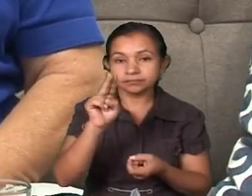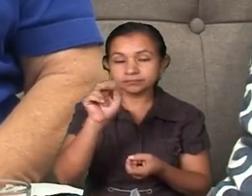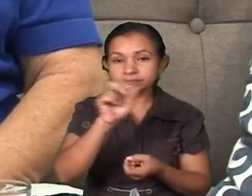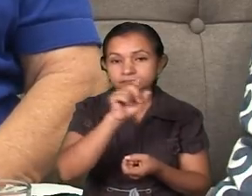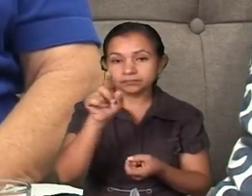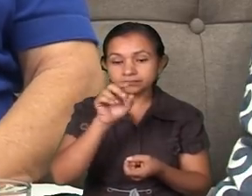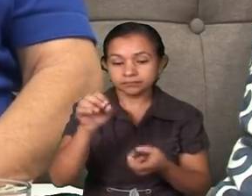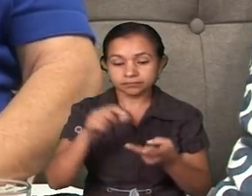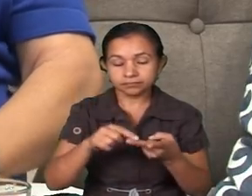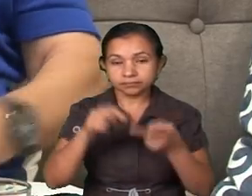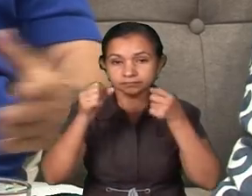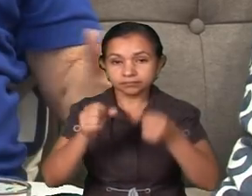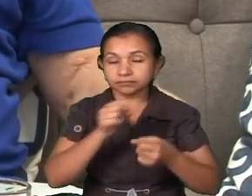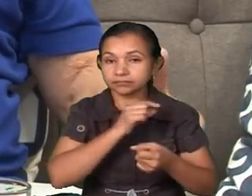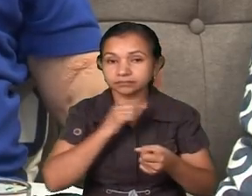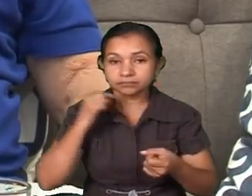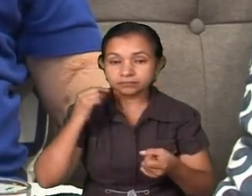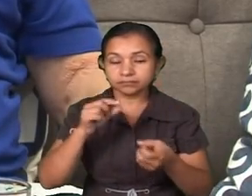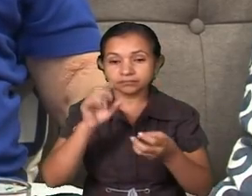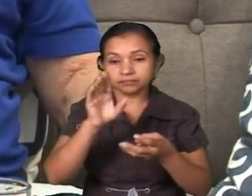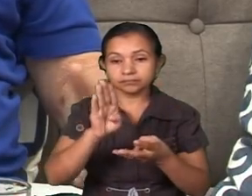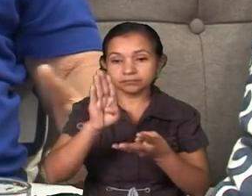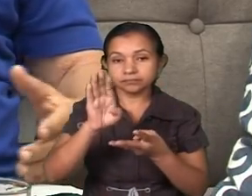varón, Bengochea.